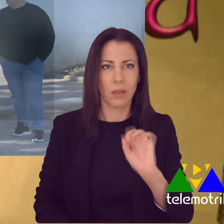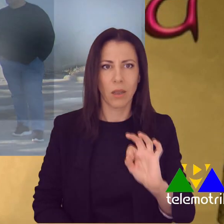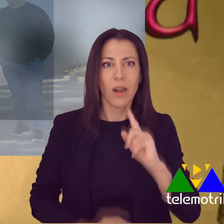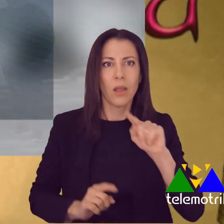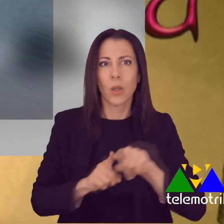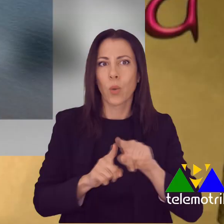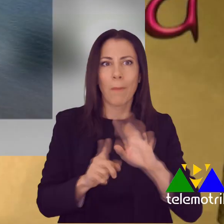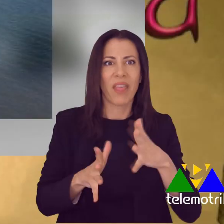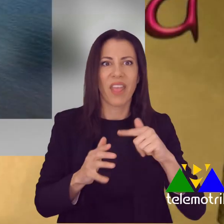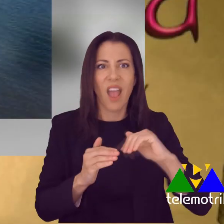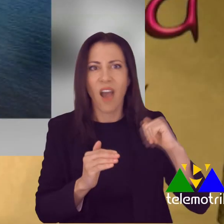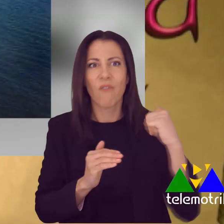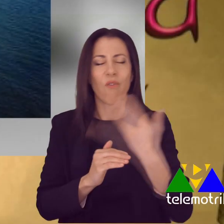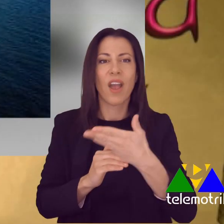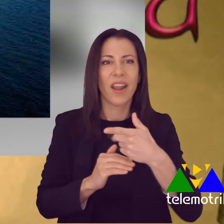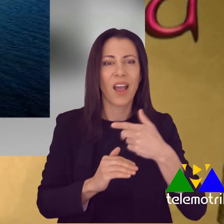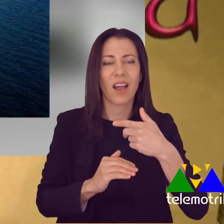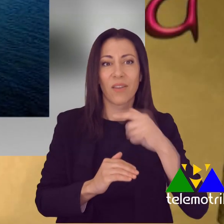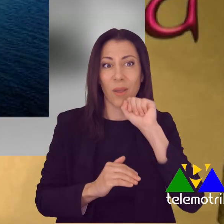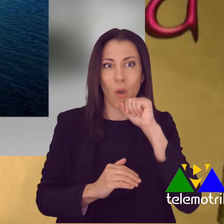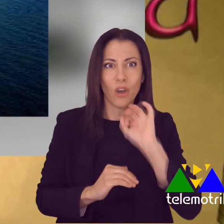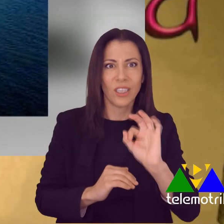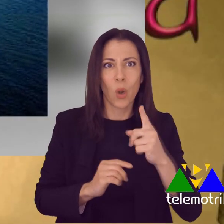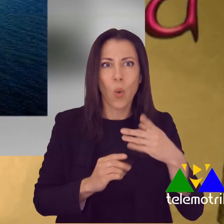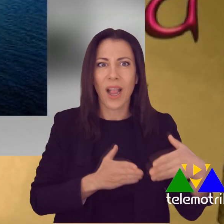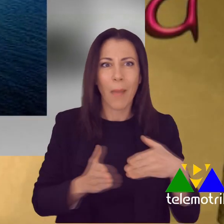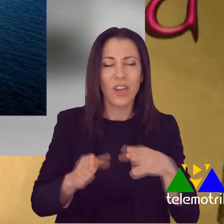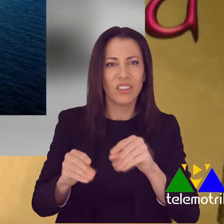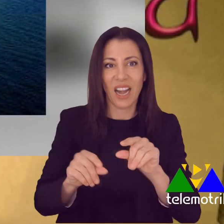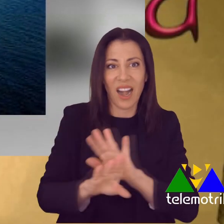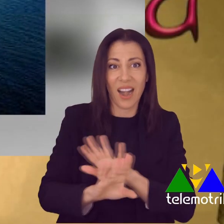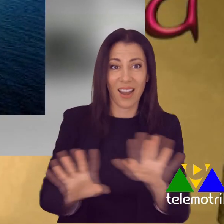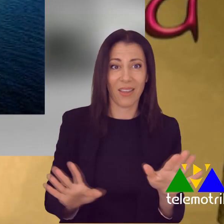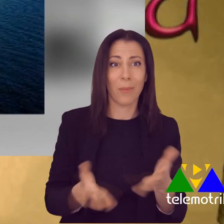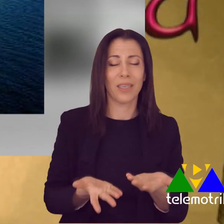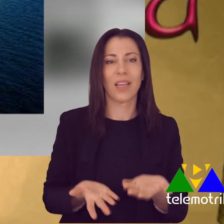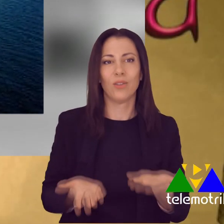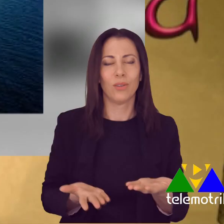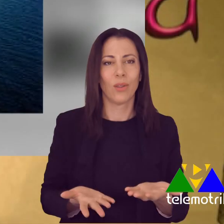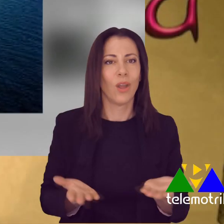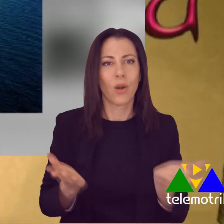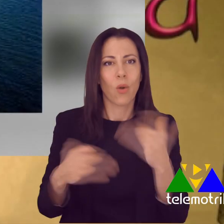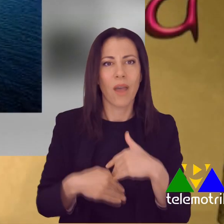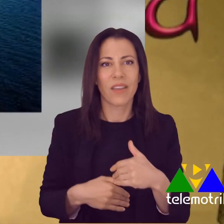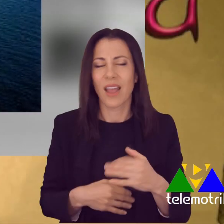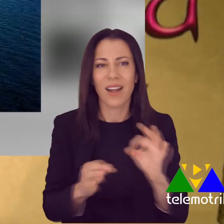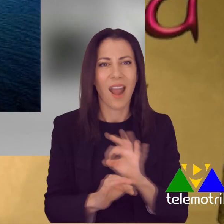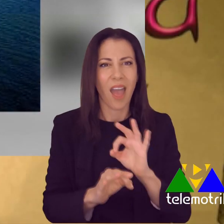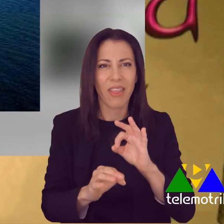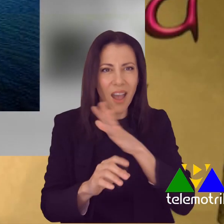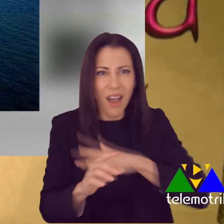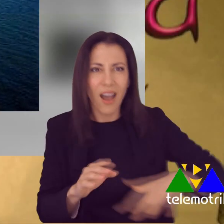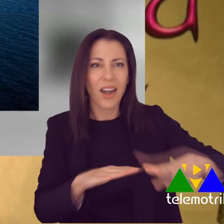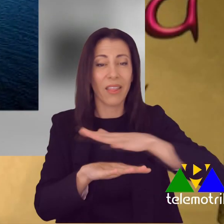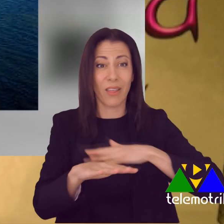afueras de Motril absolutamente, había un caminillo tierra y poco más, ¿no? Es decir, es que no había nada alrededor,